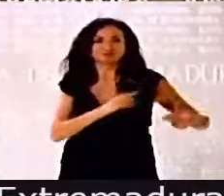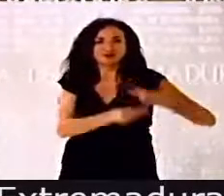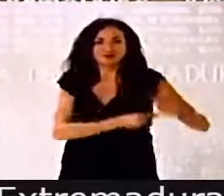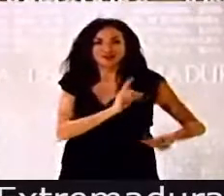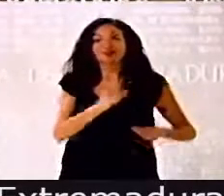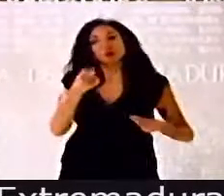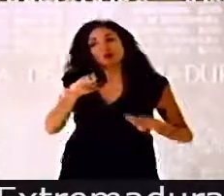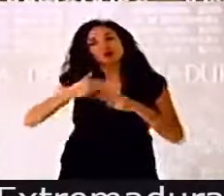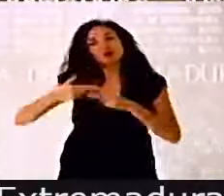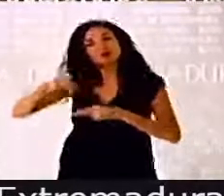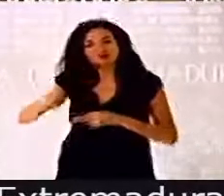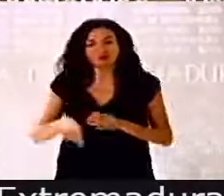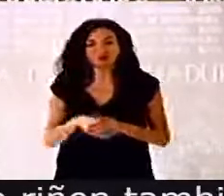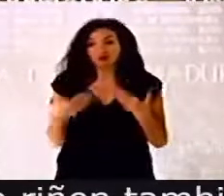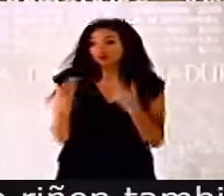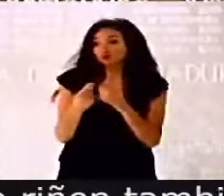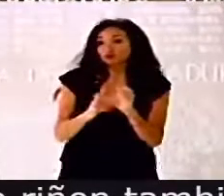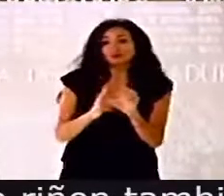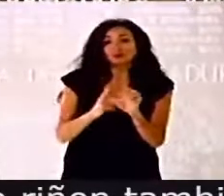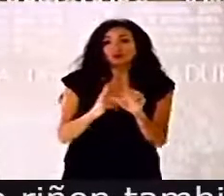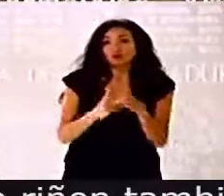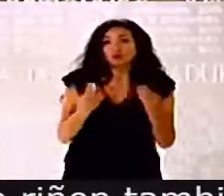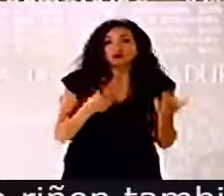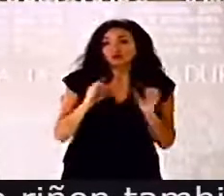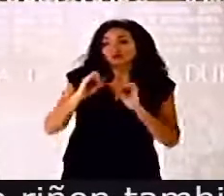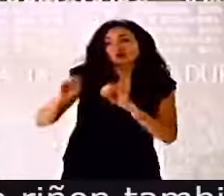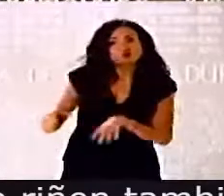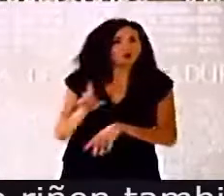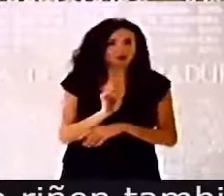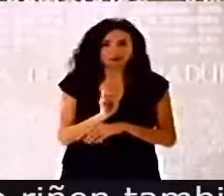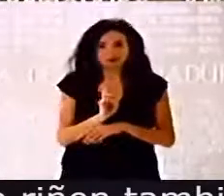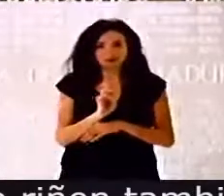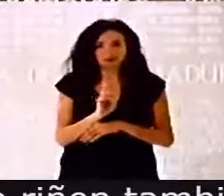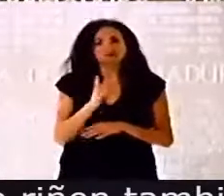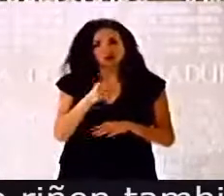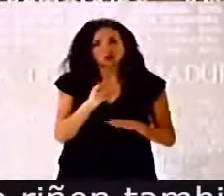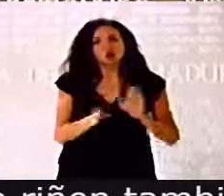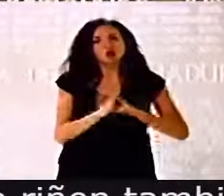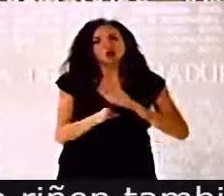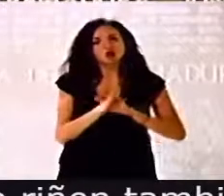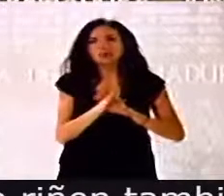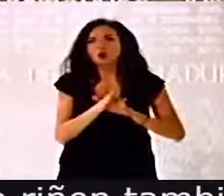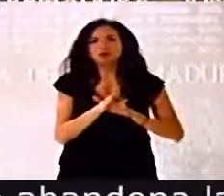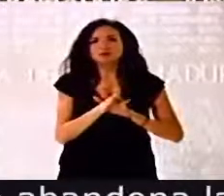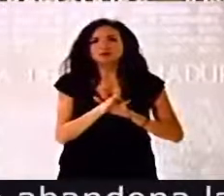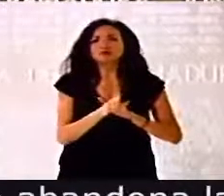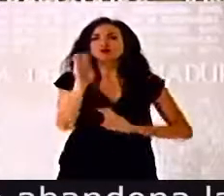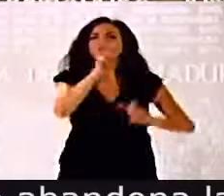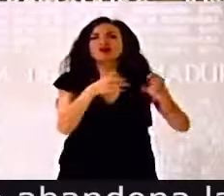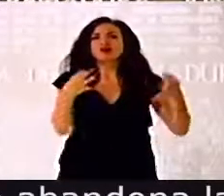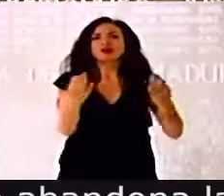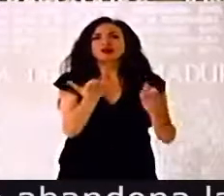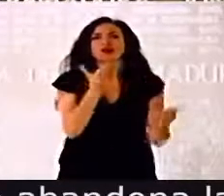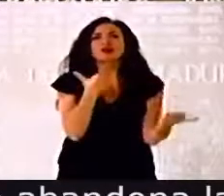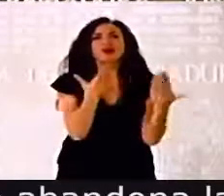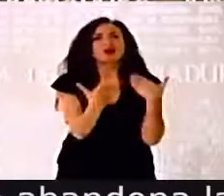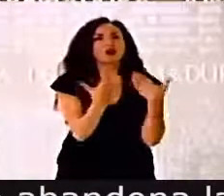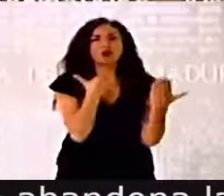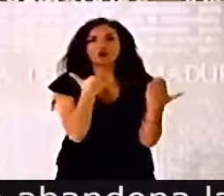política. La Junta de Extremadura no va a abandonar la senda del diálogo nunca,